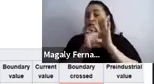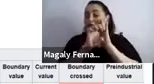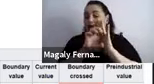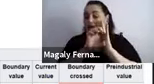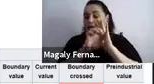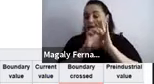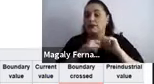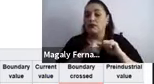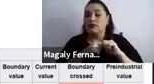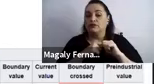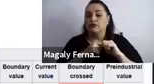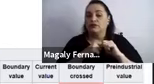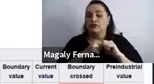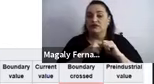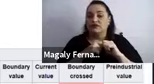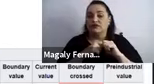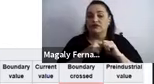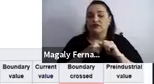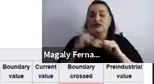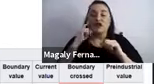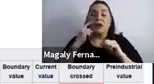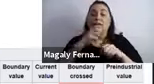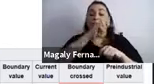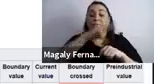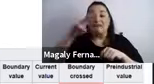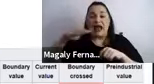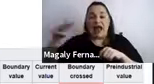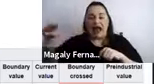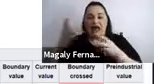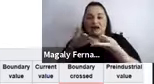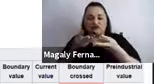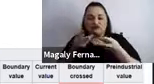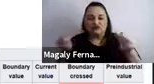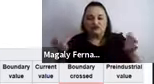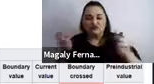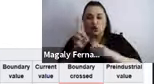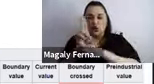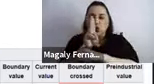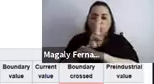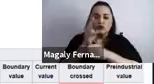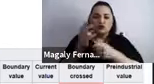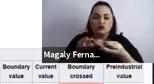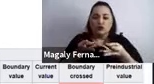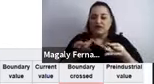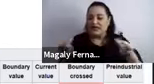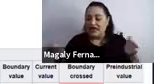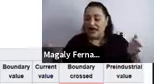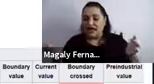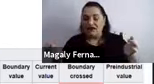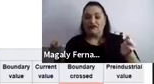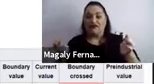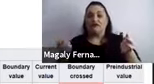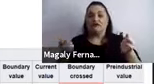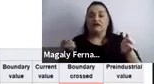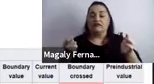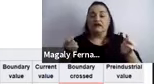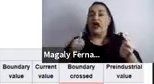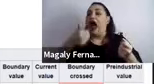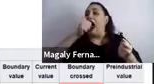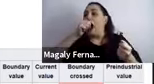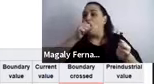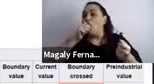la acidificación de los océanos, el uso de las tierras, el acceso a agua